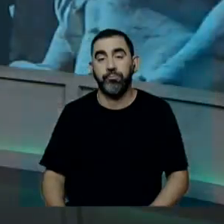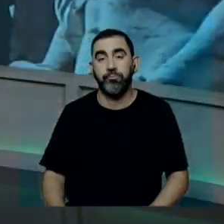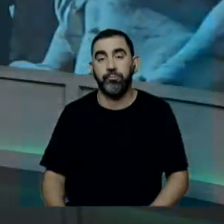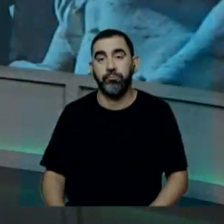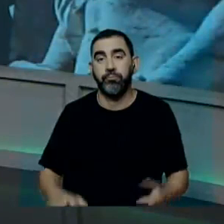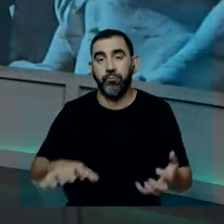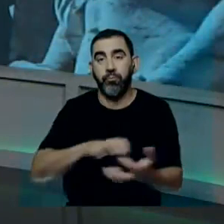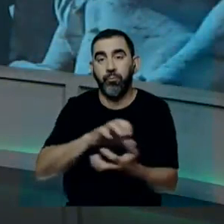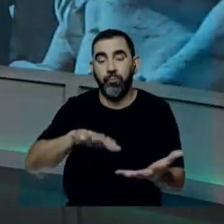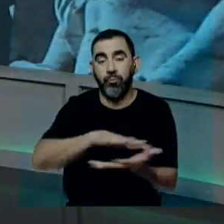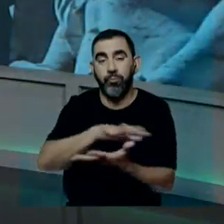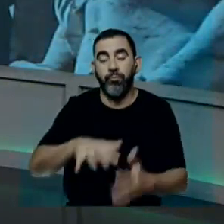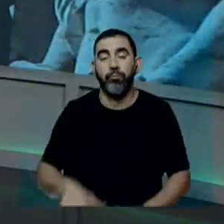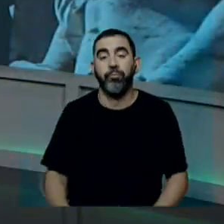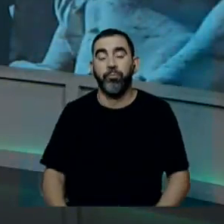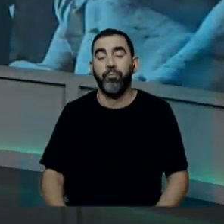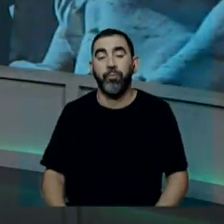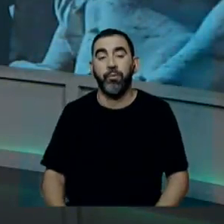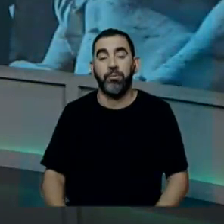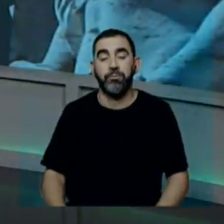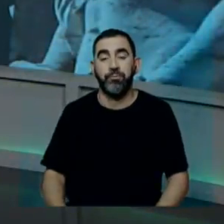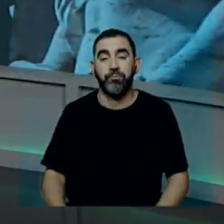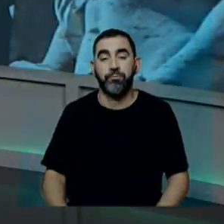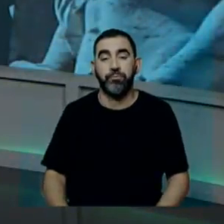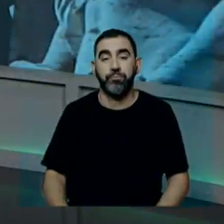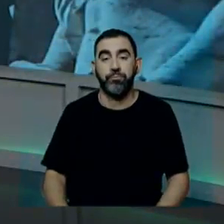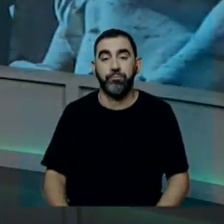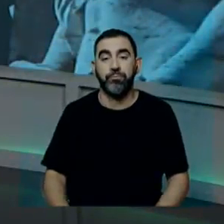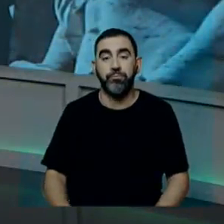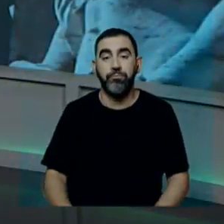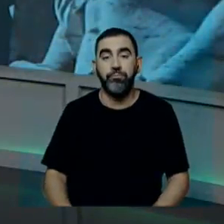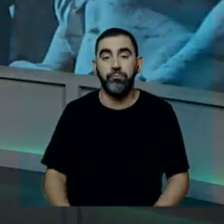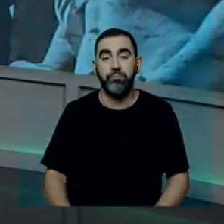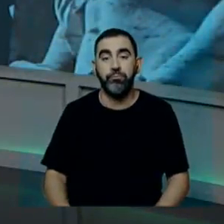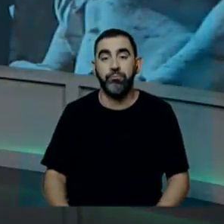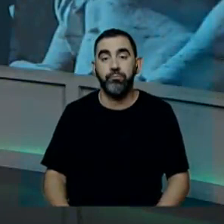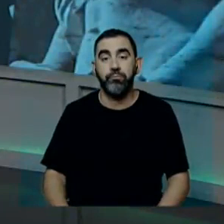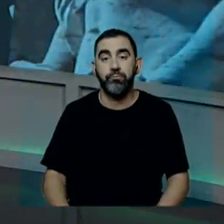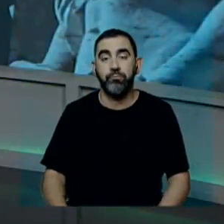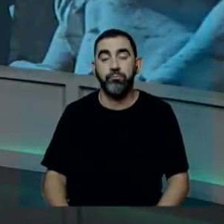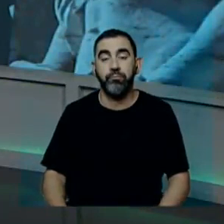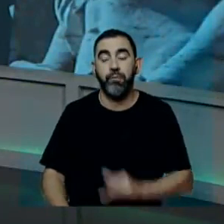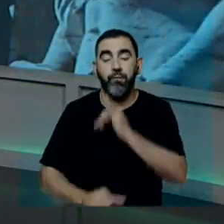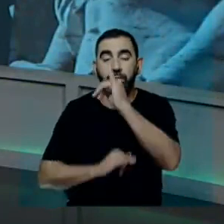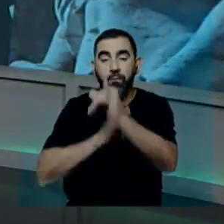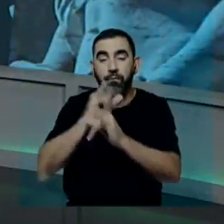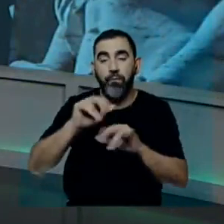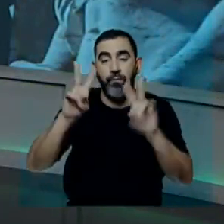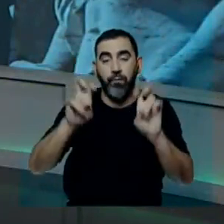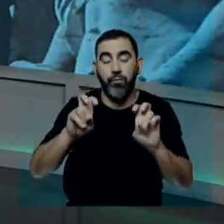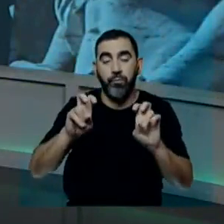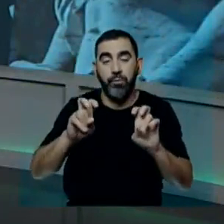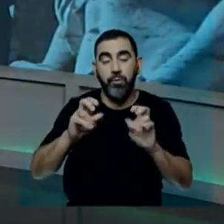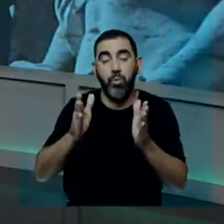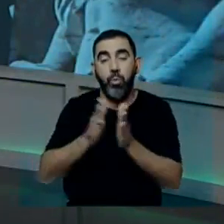Compleja la situación entonces en materia de elección de horas docente. Les contamos ahora información que surgió en las últimas horas. Ven ustedes,